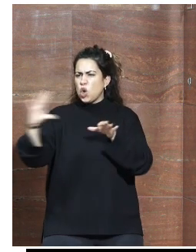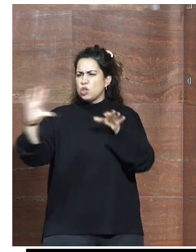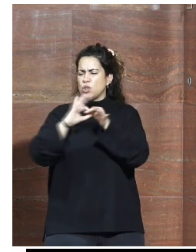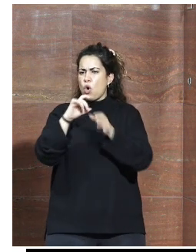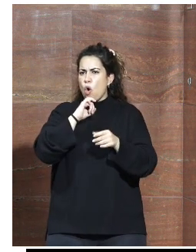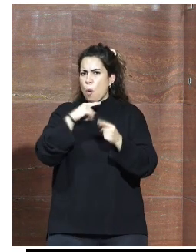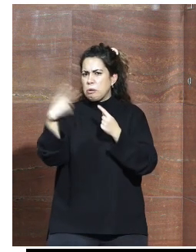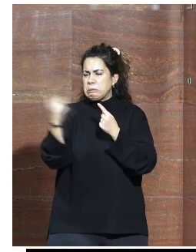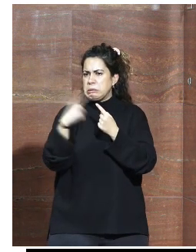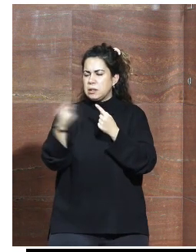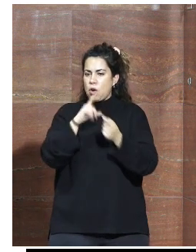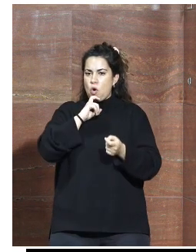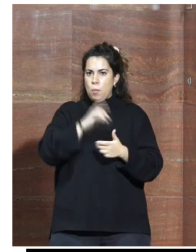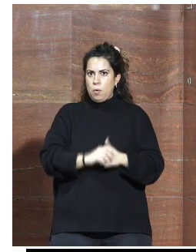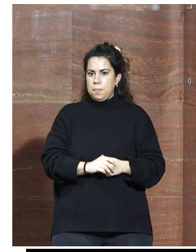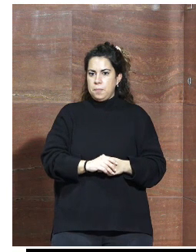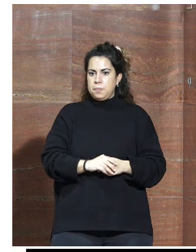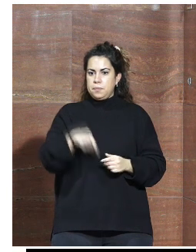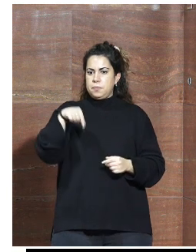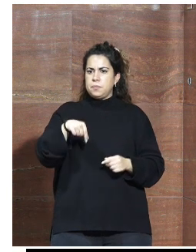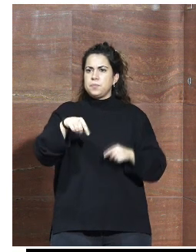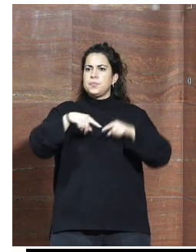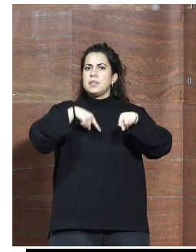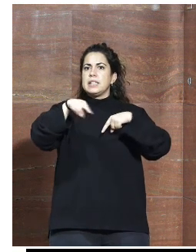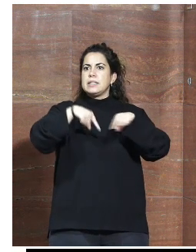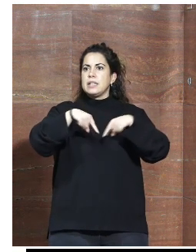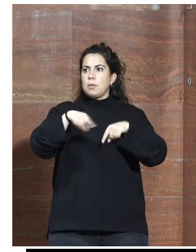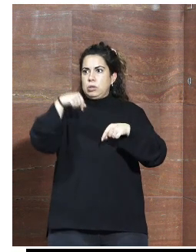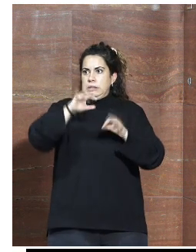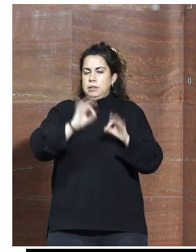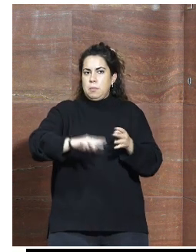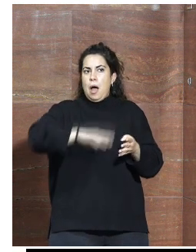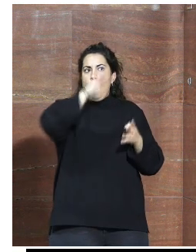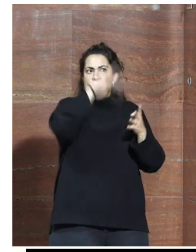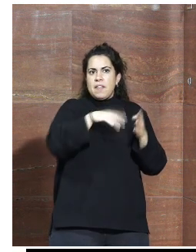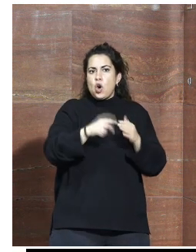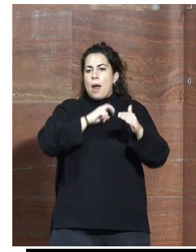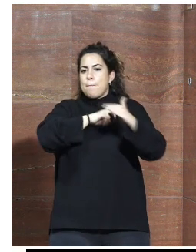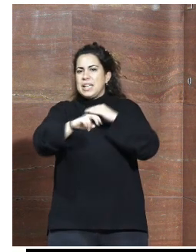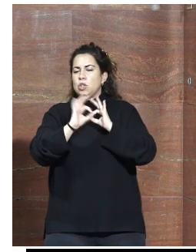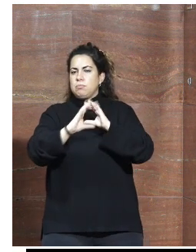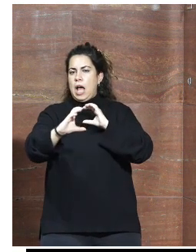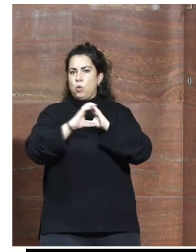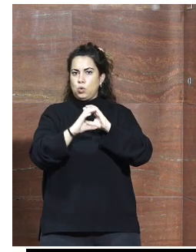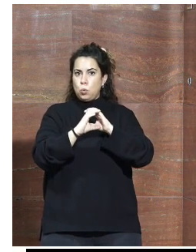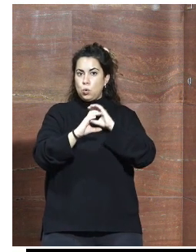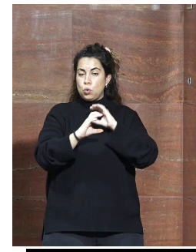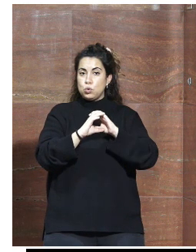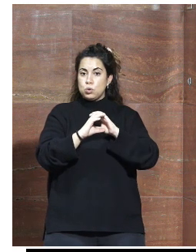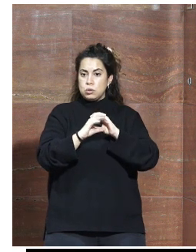Nosotros, claro, dentro del transporte metropolitano de Barcelona, metro y autobús,